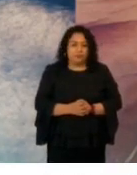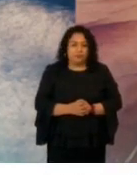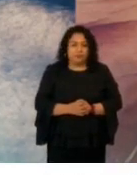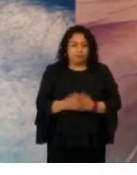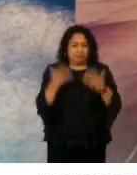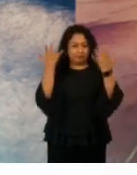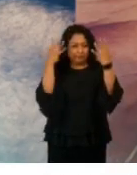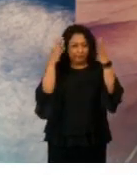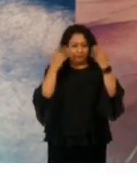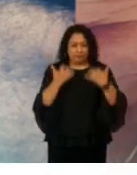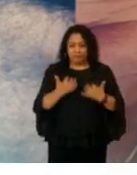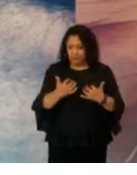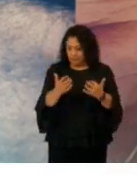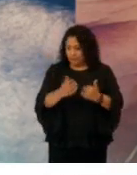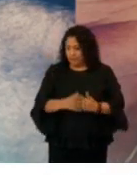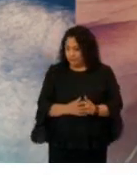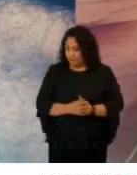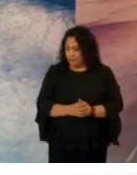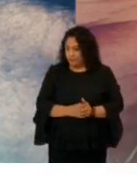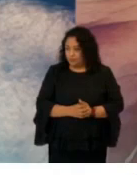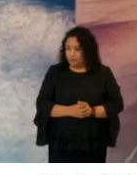Gracias.